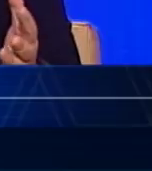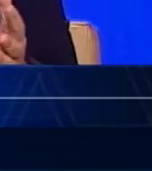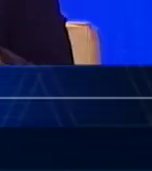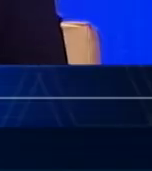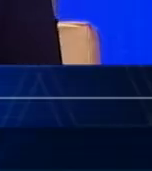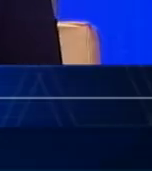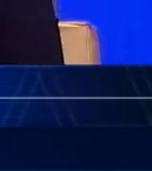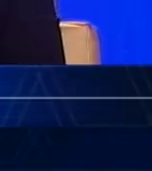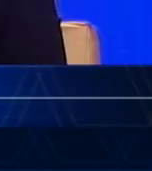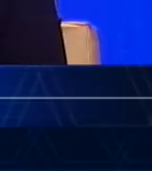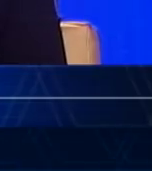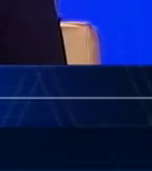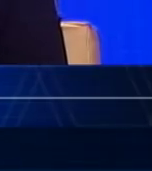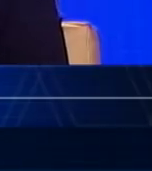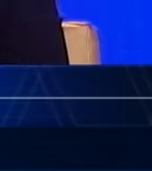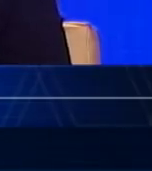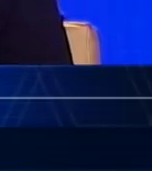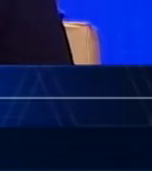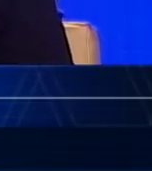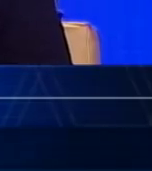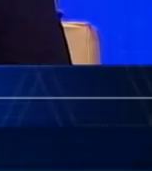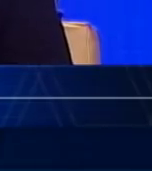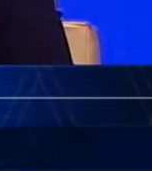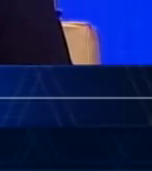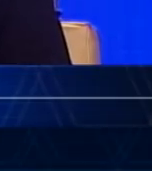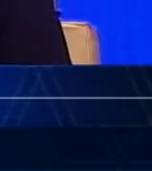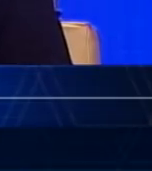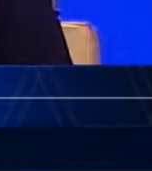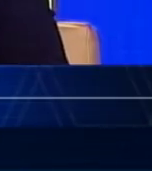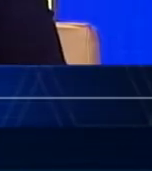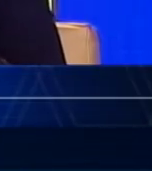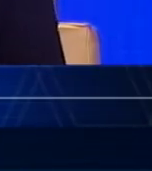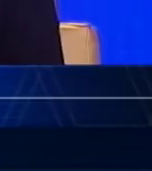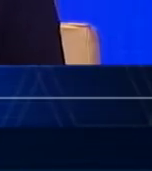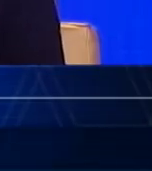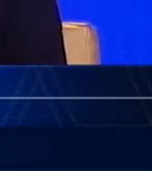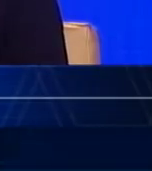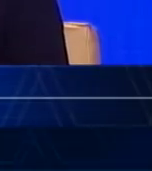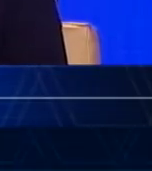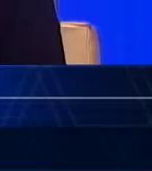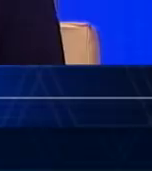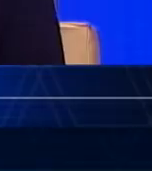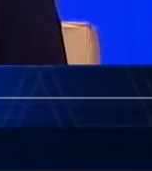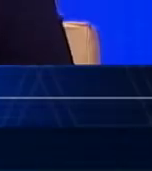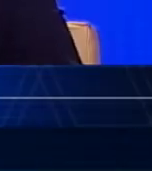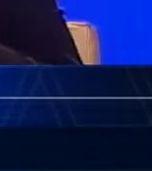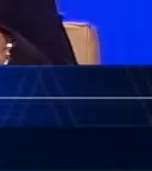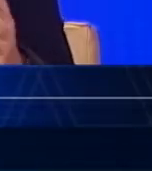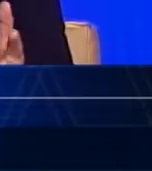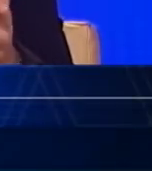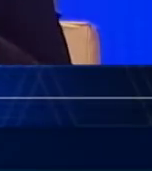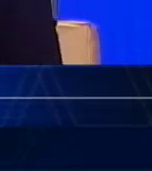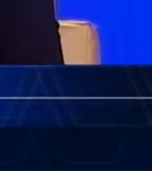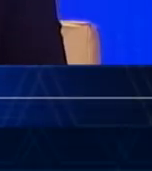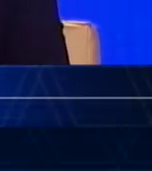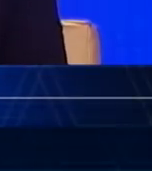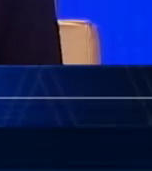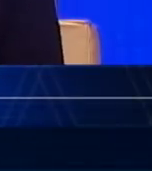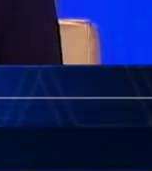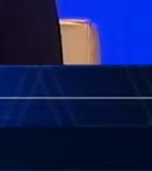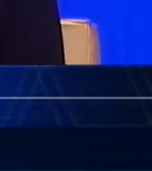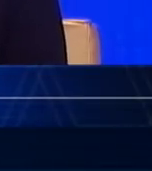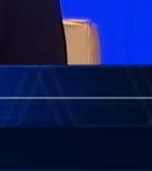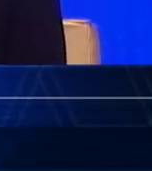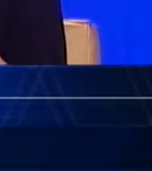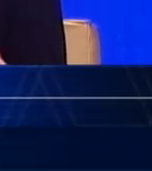que los venezolanos no caigamos en la disgregación que significaría un conflicto de gran magnitud aquí en el